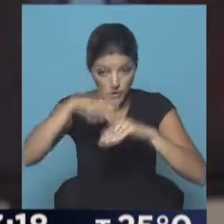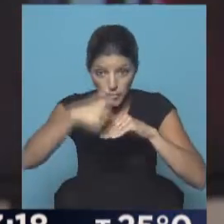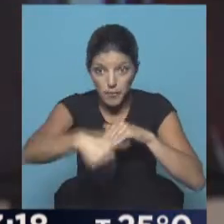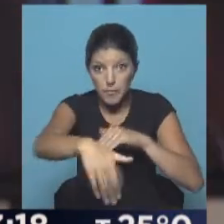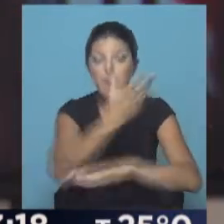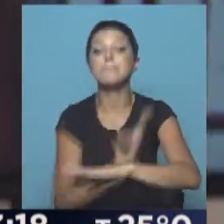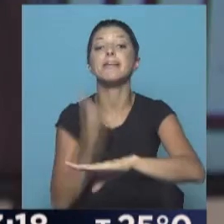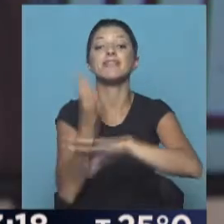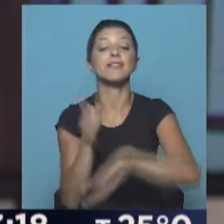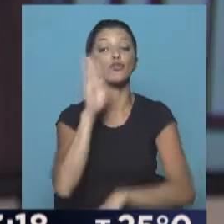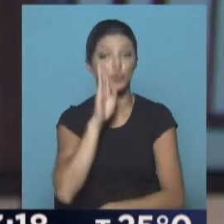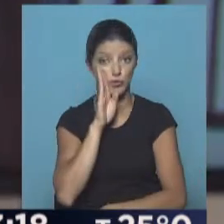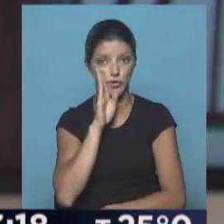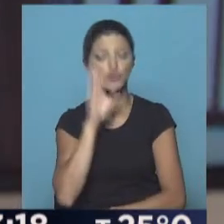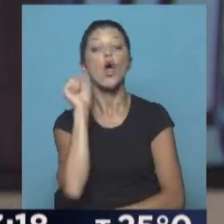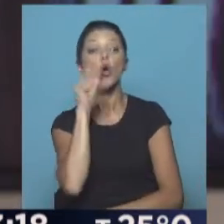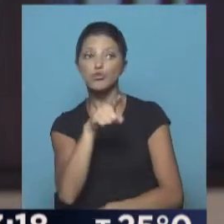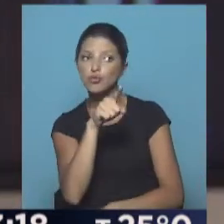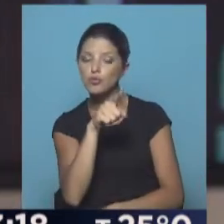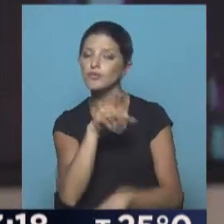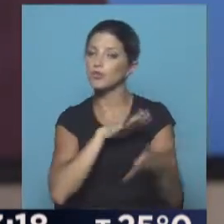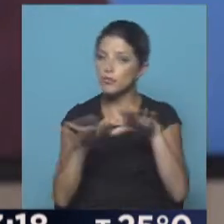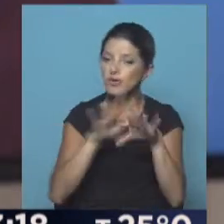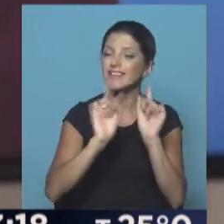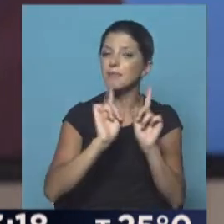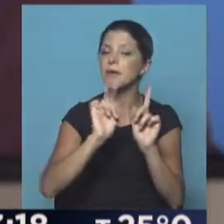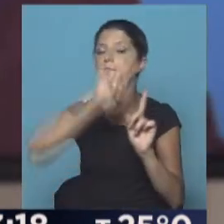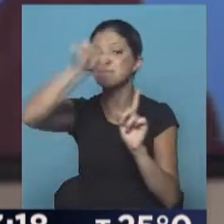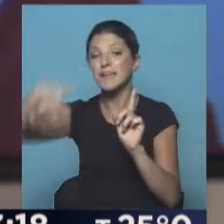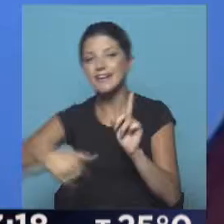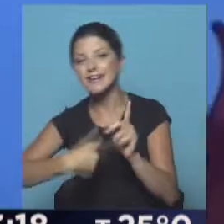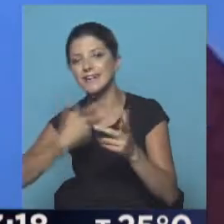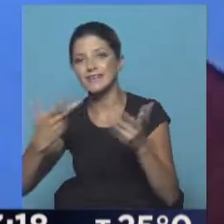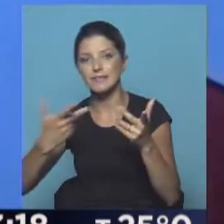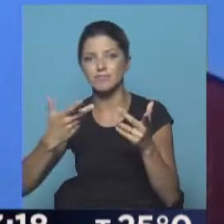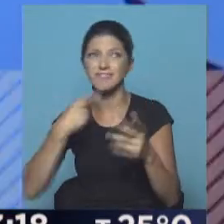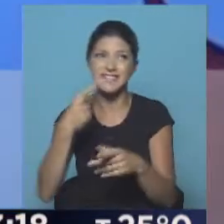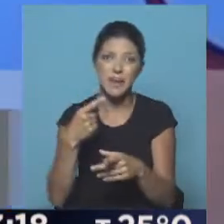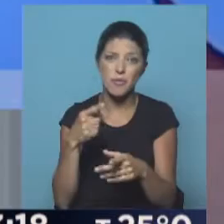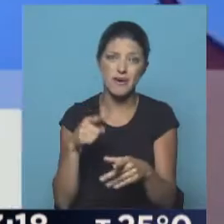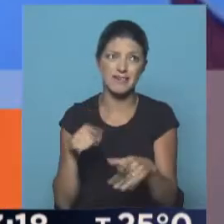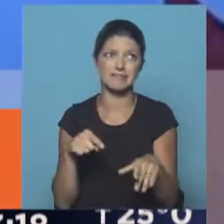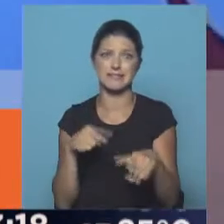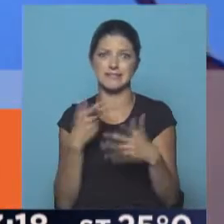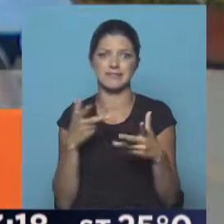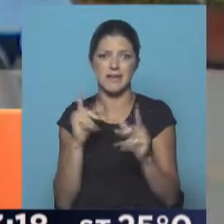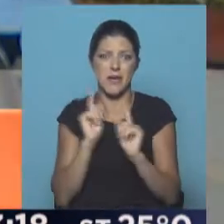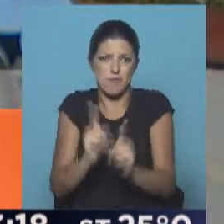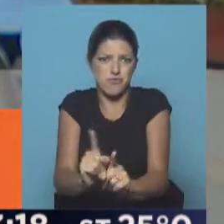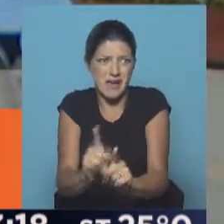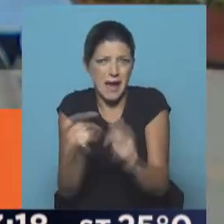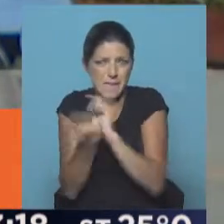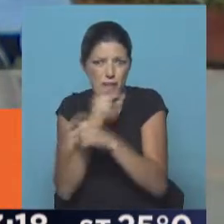Estados Unidos, lo que haga Donald Trump también tiene efectos, te diría irreversibles sobre el resto del mundo. Sobre